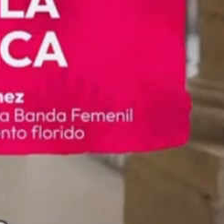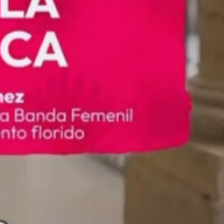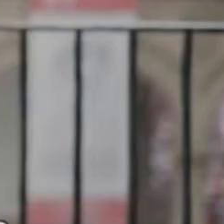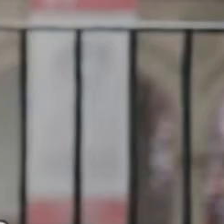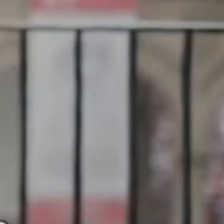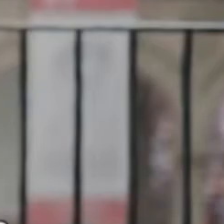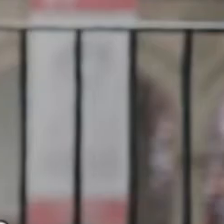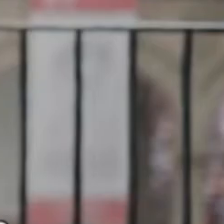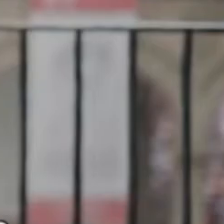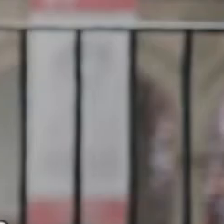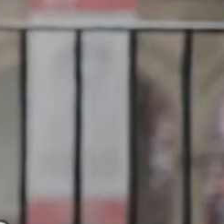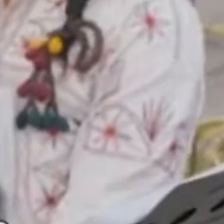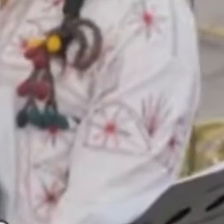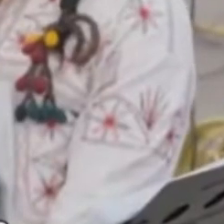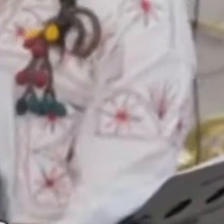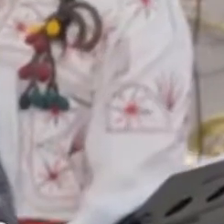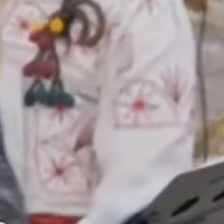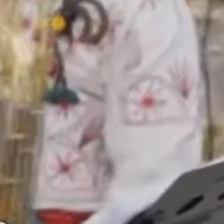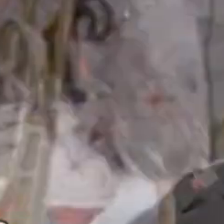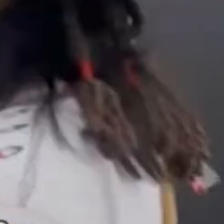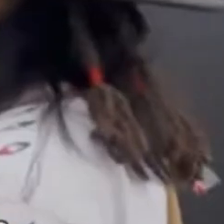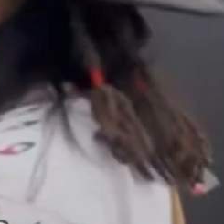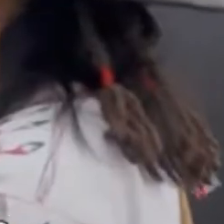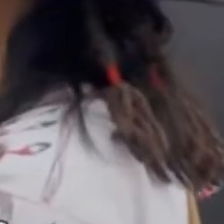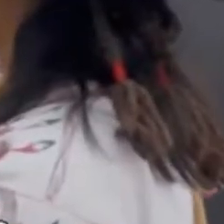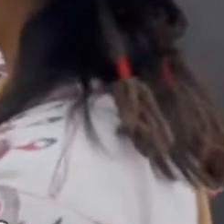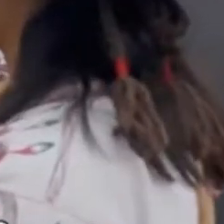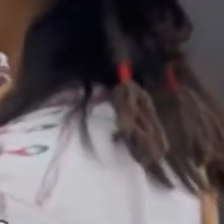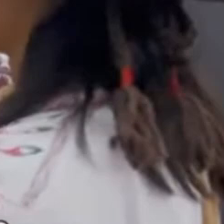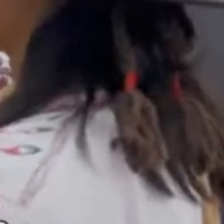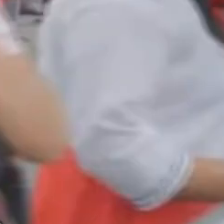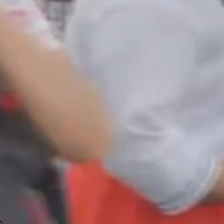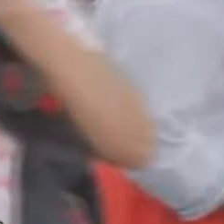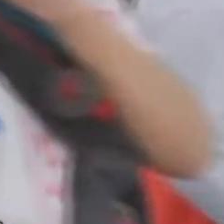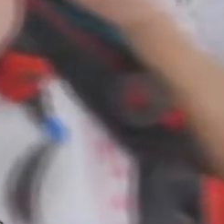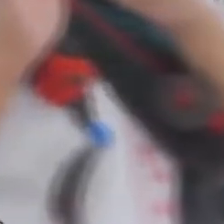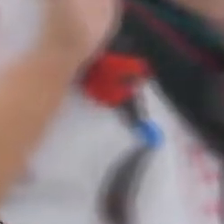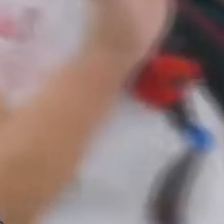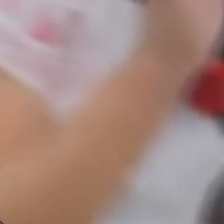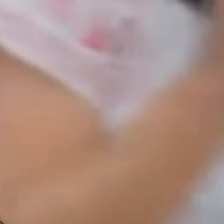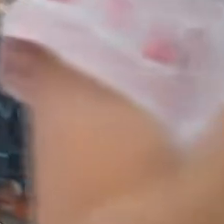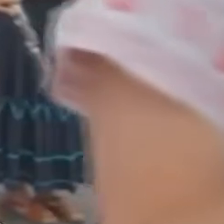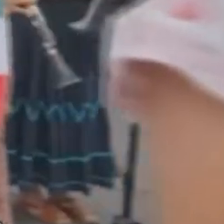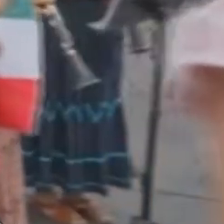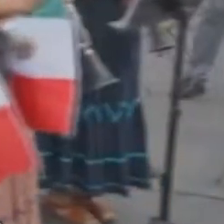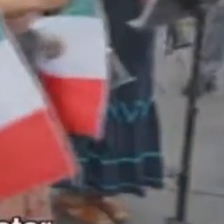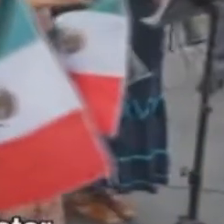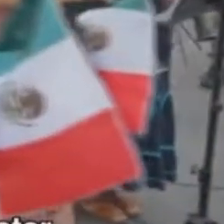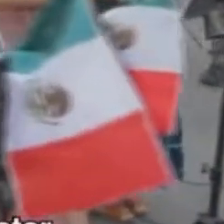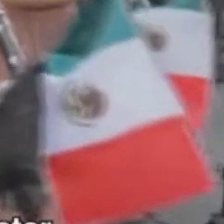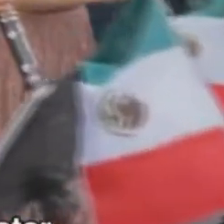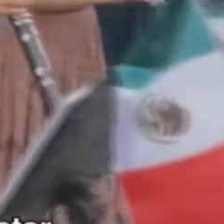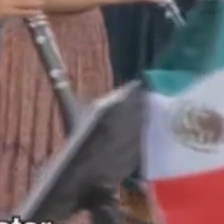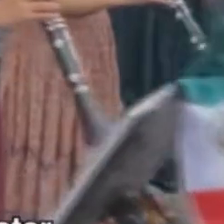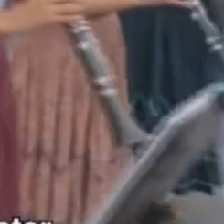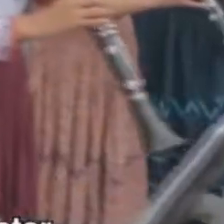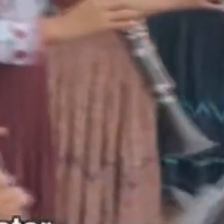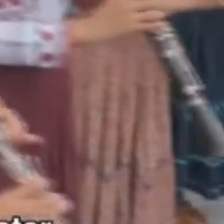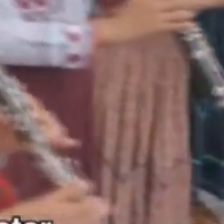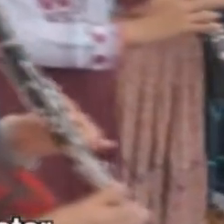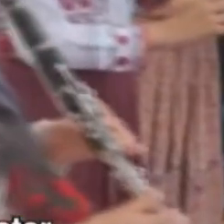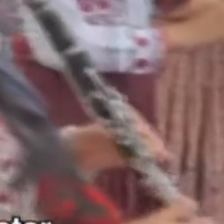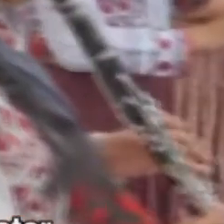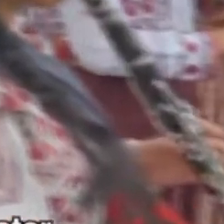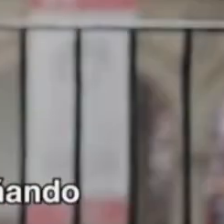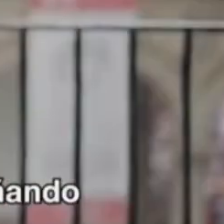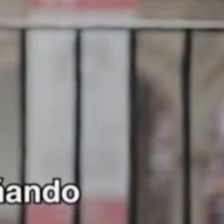música. Es muy bonito que convivamos entre compañeras y nos ayudemos. Más que ya estoy aquí en la banda, pues ahora sí ya sé cómo se